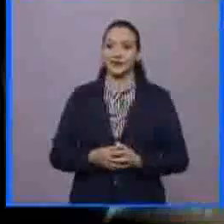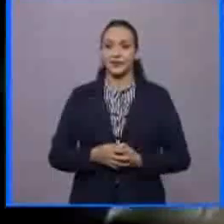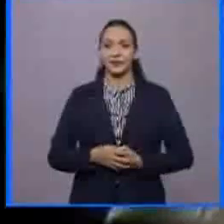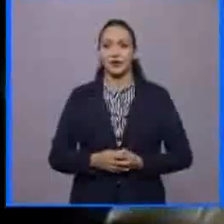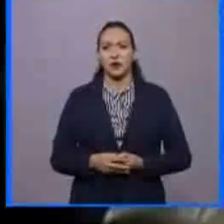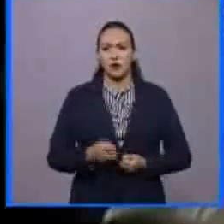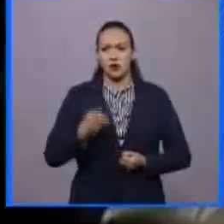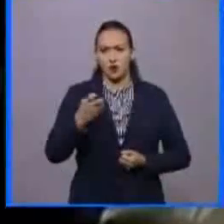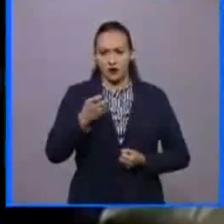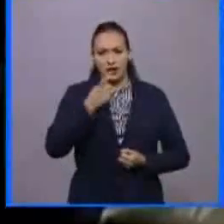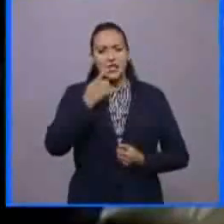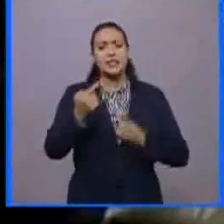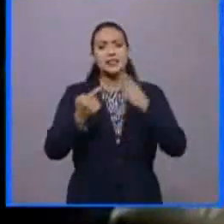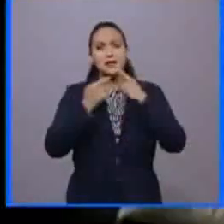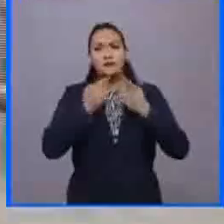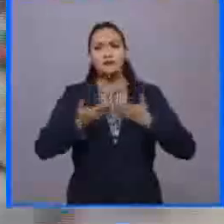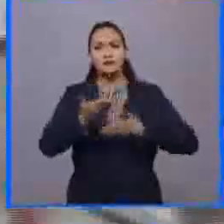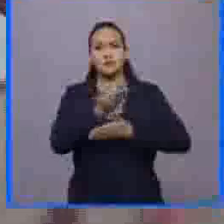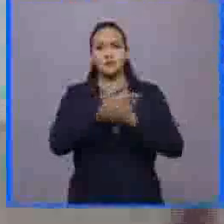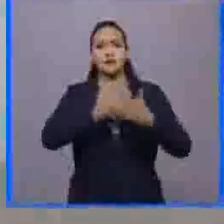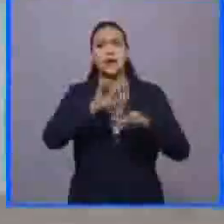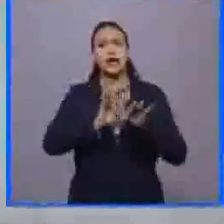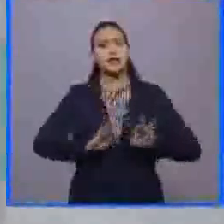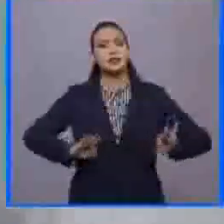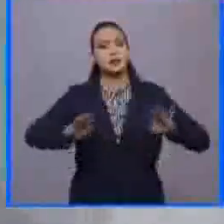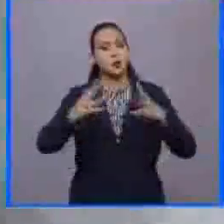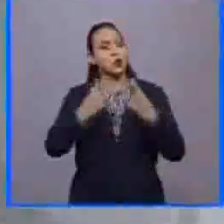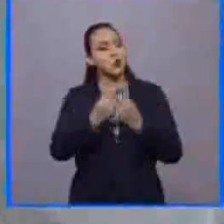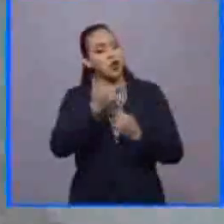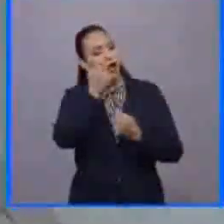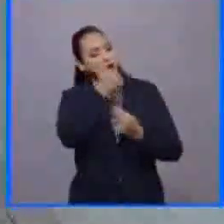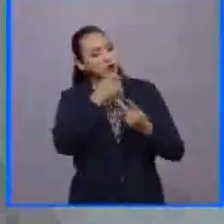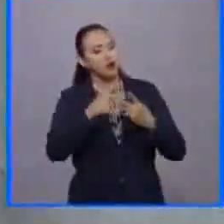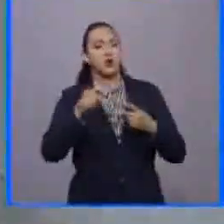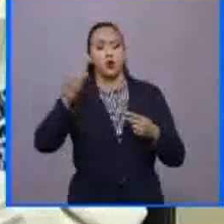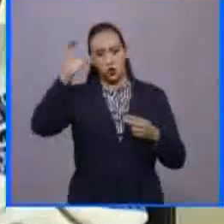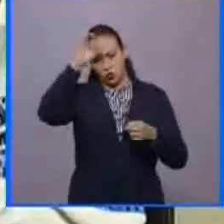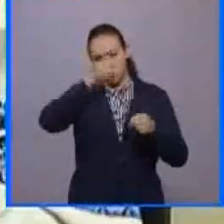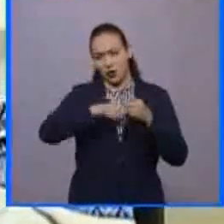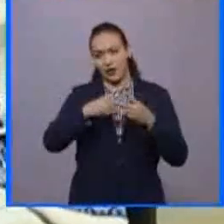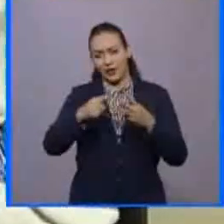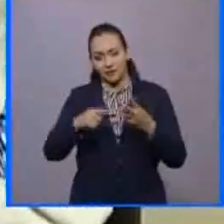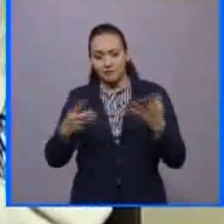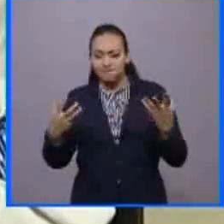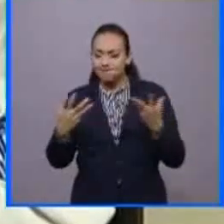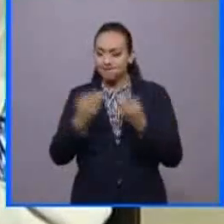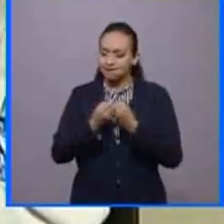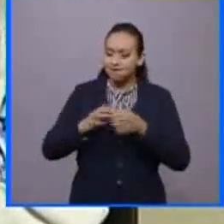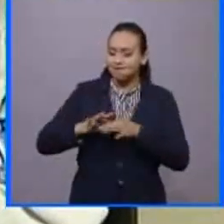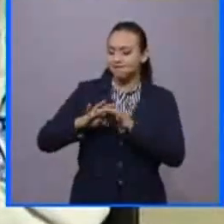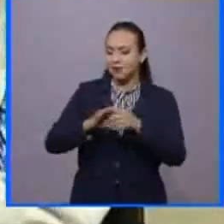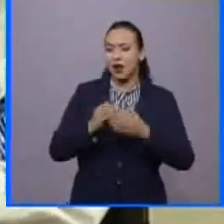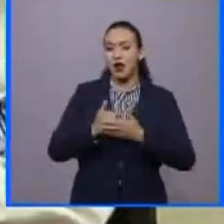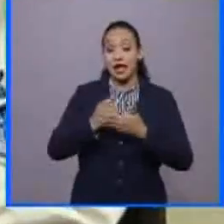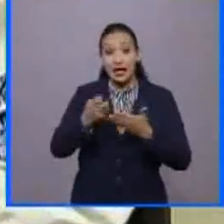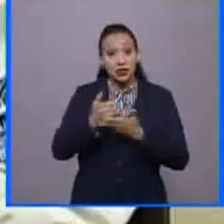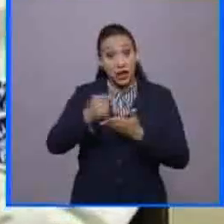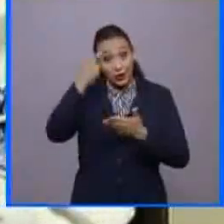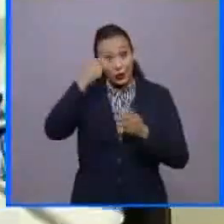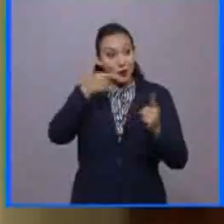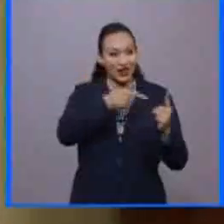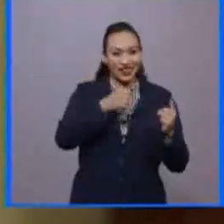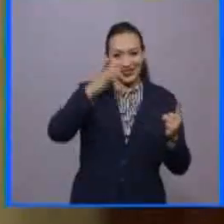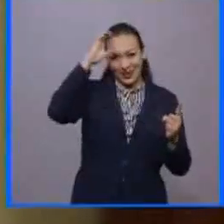anterior, consideraron que el diálogo académico, estudiantil e intercultural siempre facilitará la generación de conocimiento